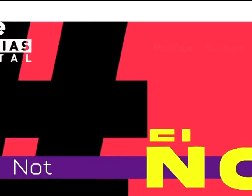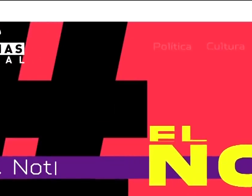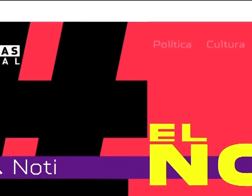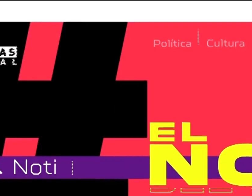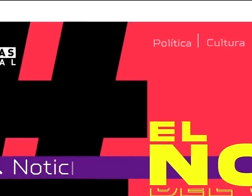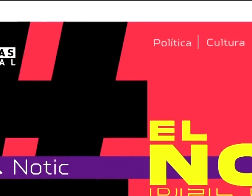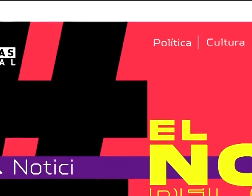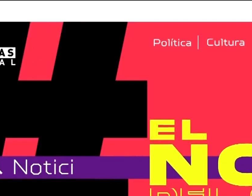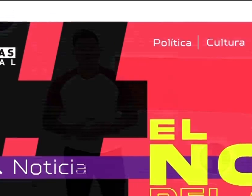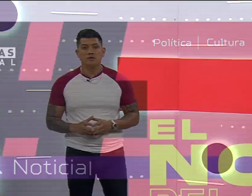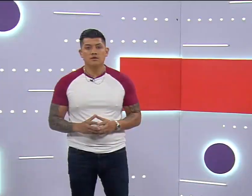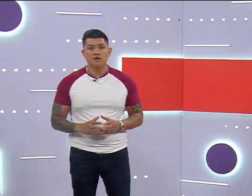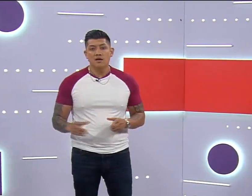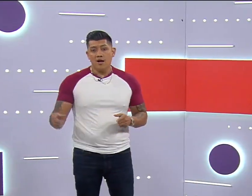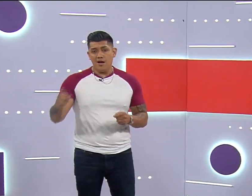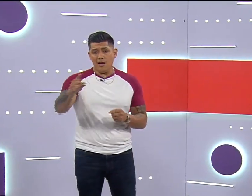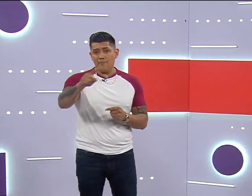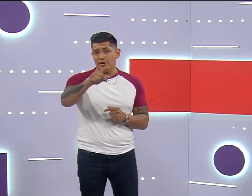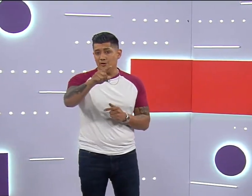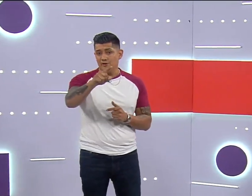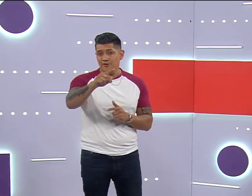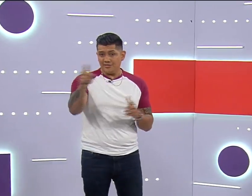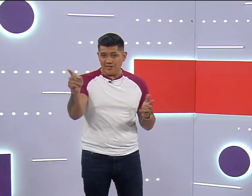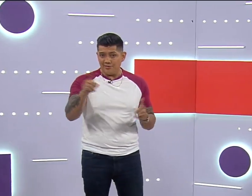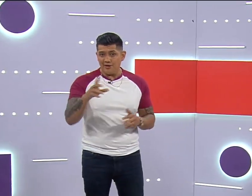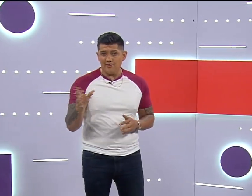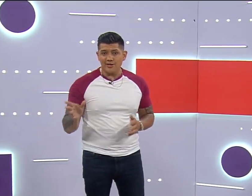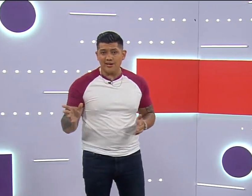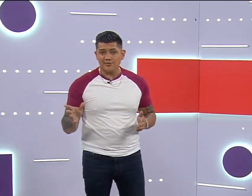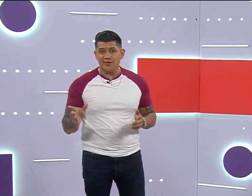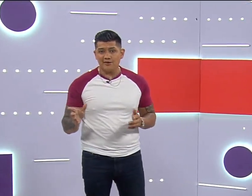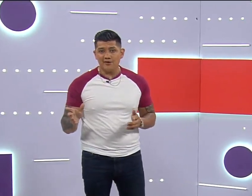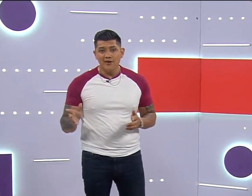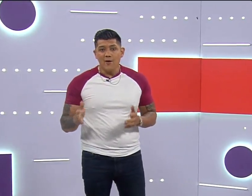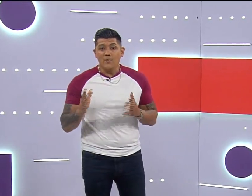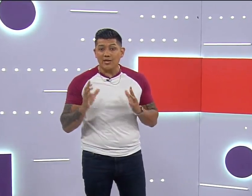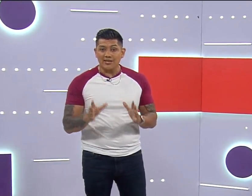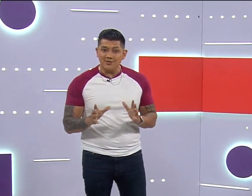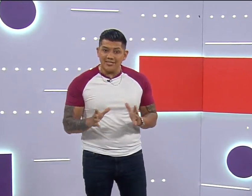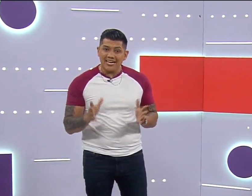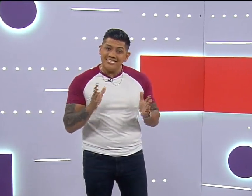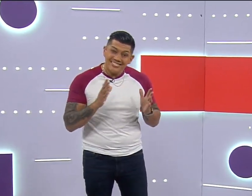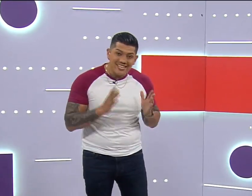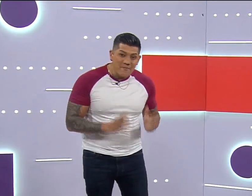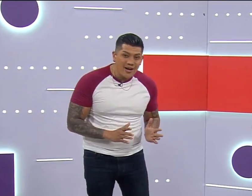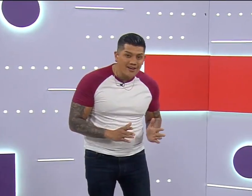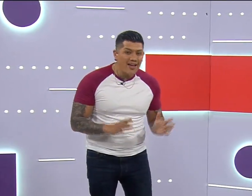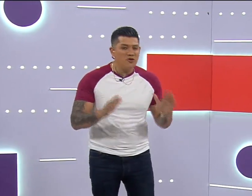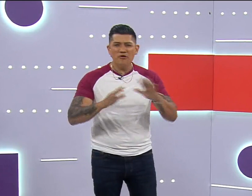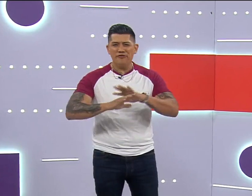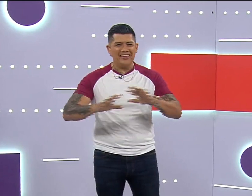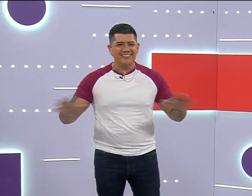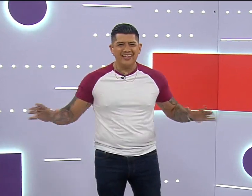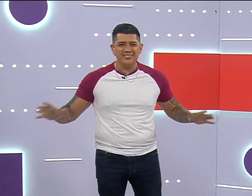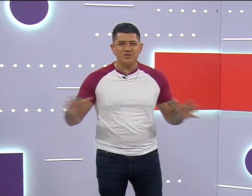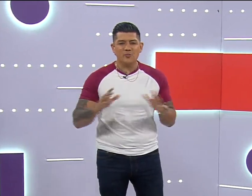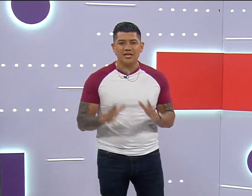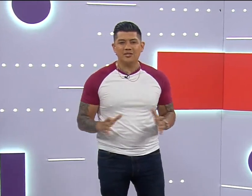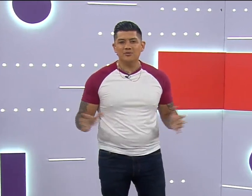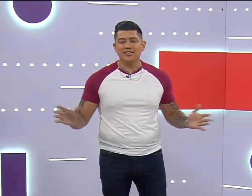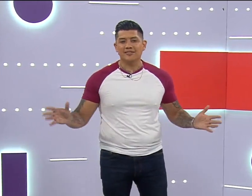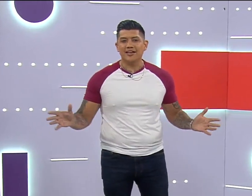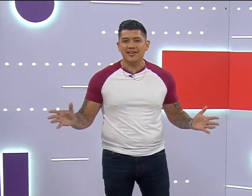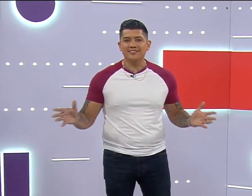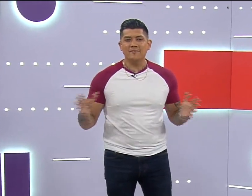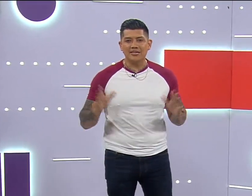esta Ah pero esta no es la única historia de hoy porque resulta que esta semana y luego de intensos